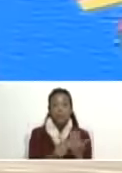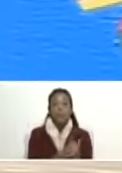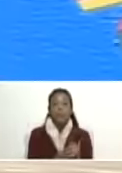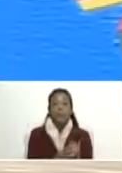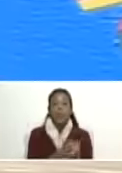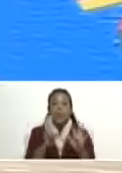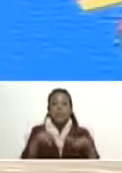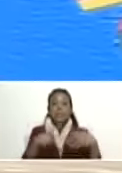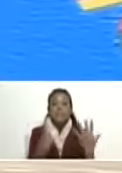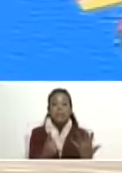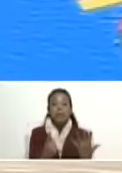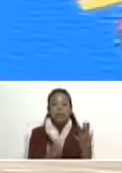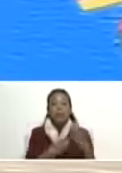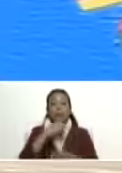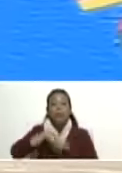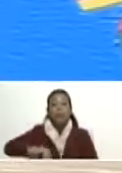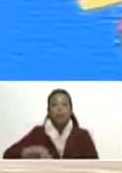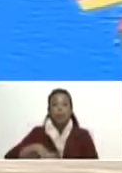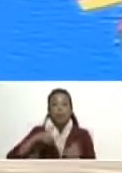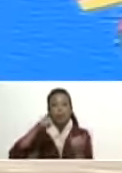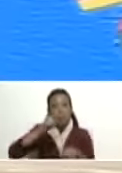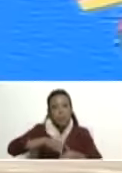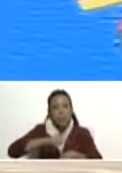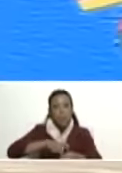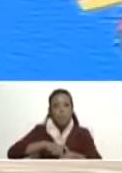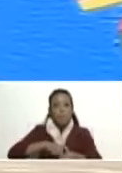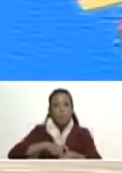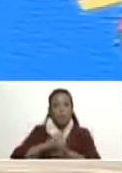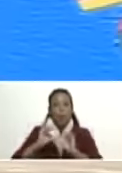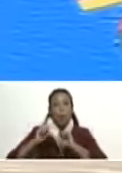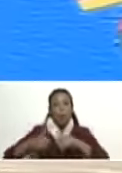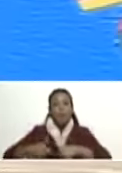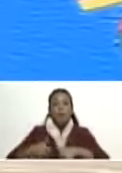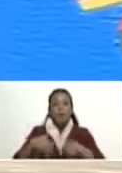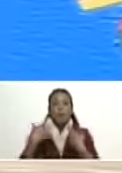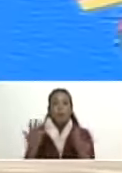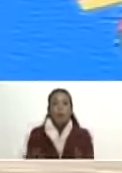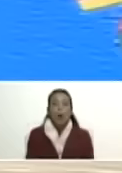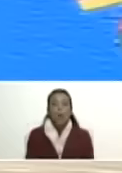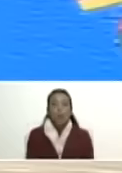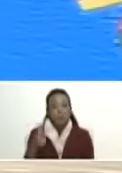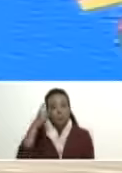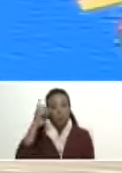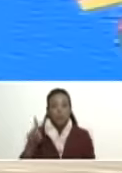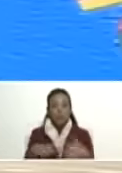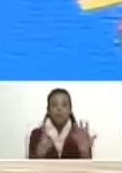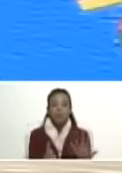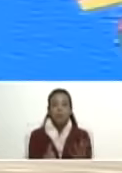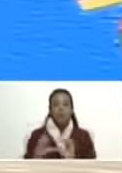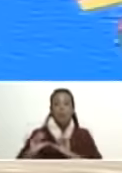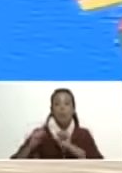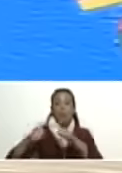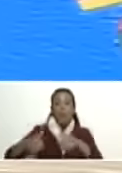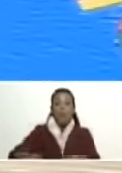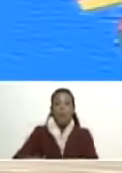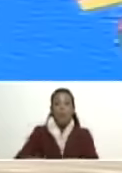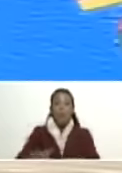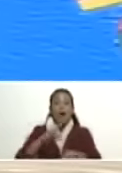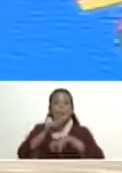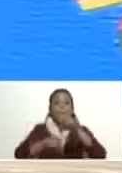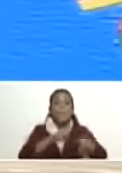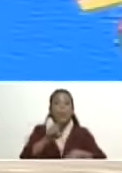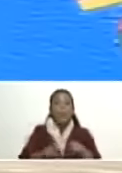Un sexto momento histórico. Y el punto de partida de este sexto momento es la